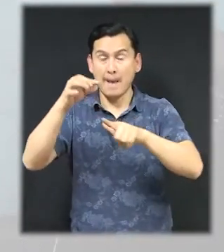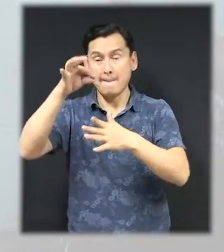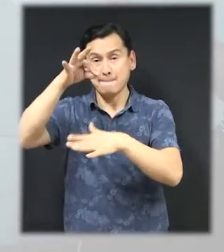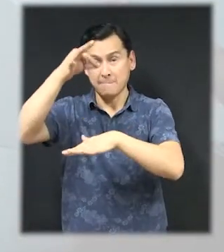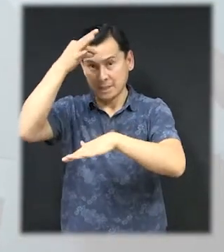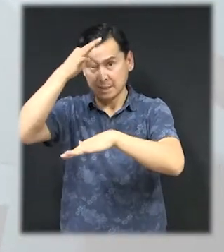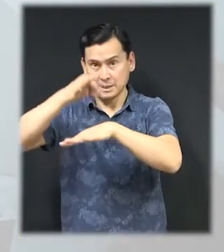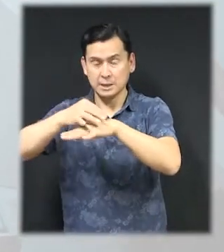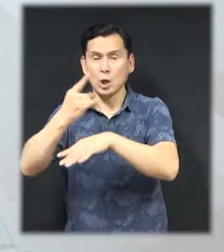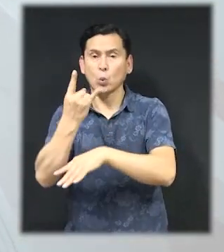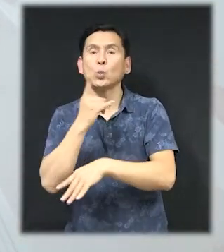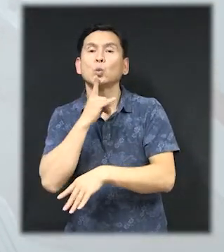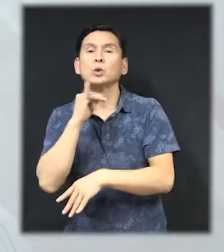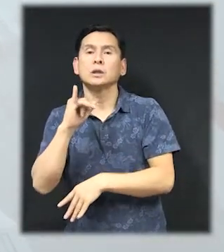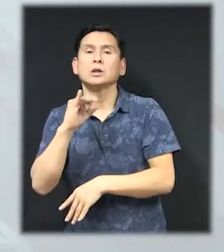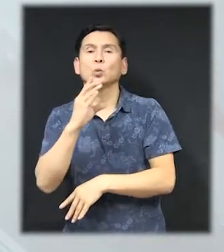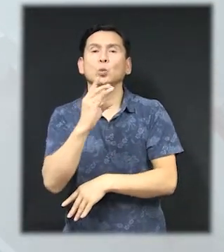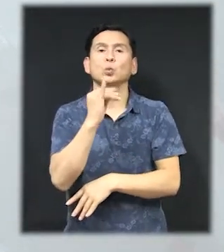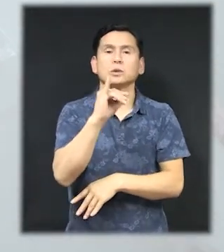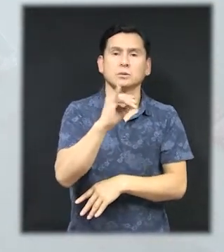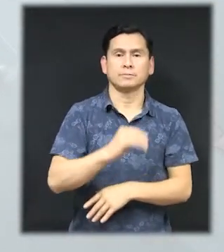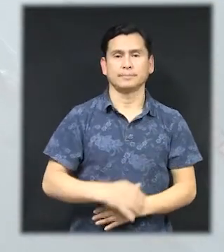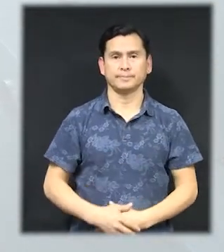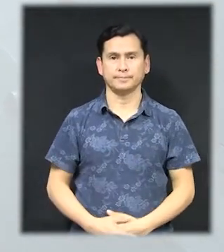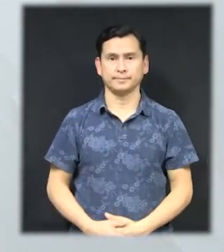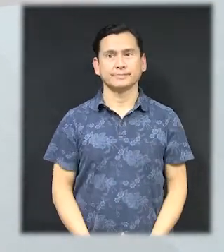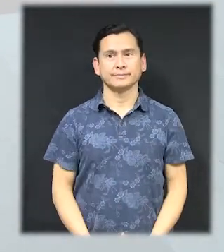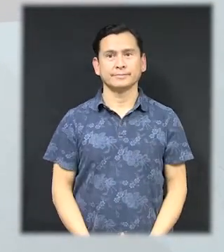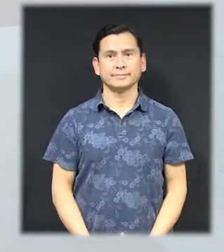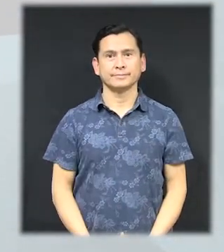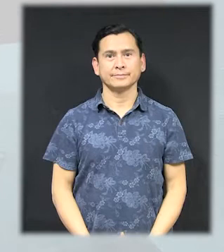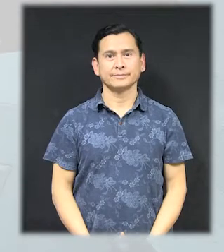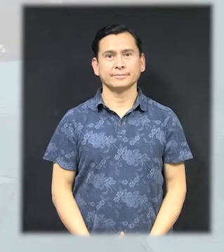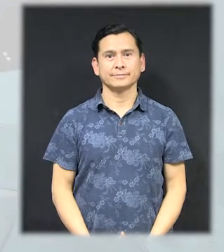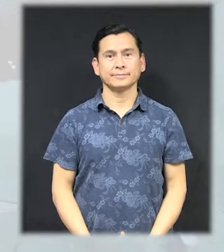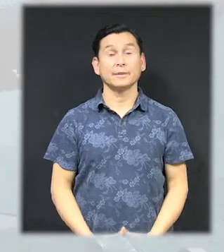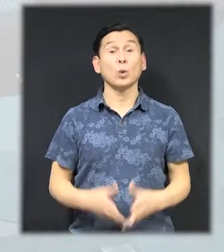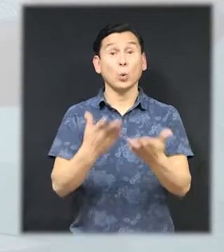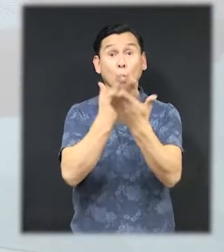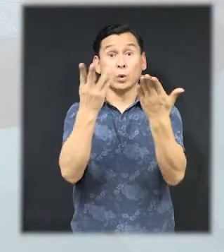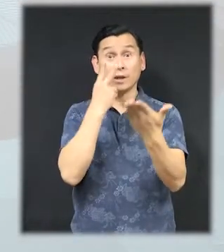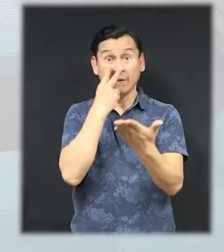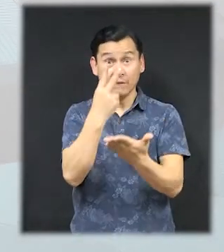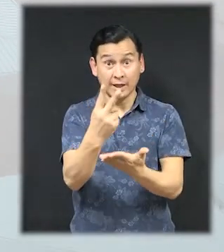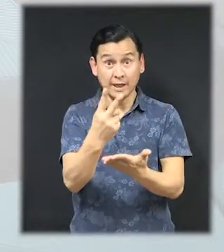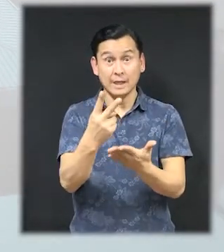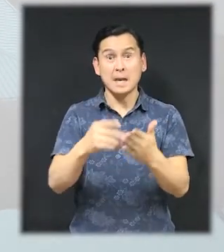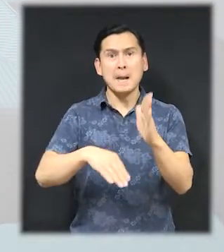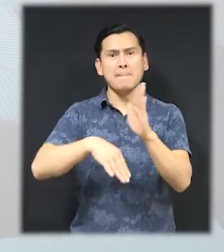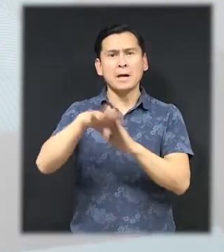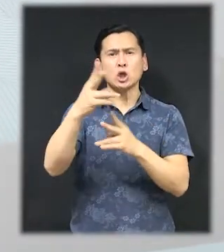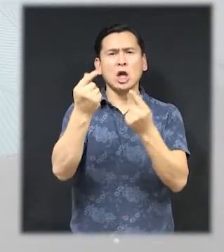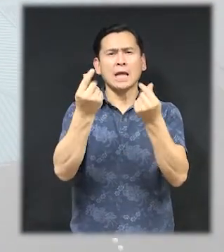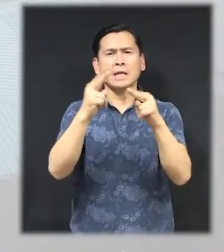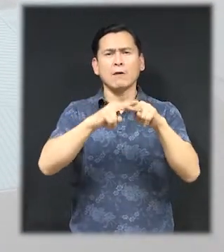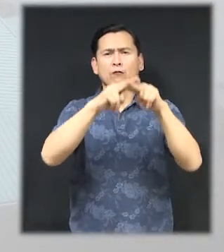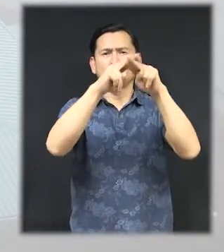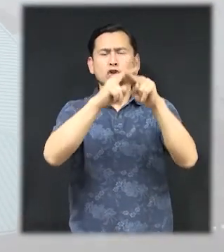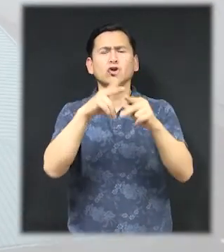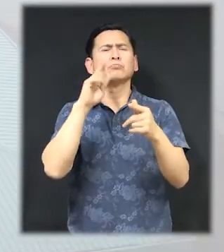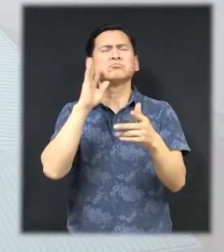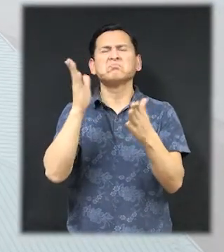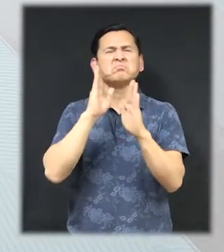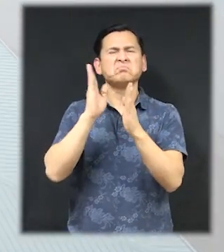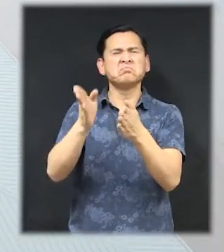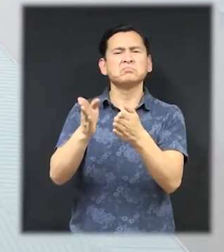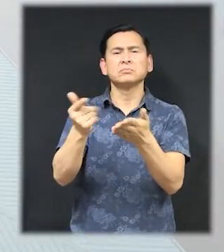para nuestra actividad. Asimismo, y lo propio hacen los técnicos de nivel superior en enfermería, los TENS, nuestras enfermeras,